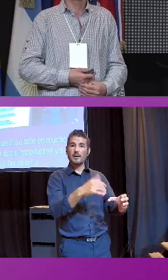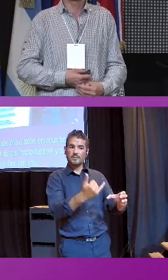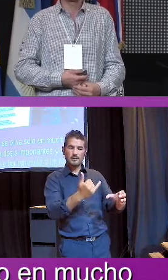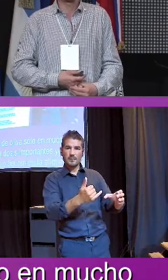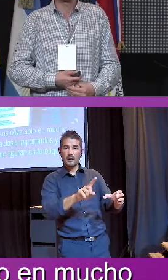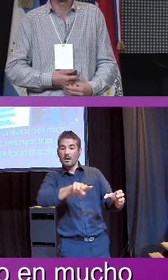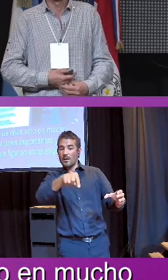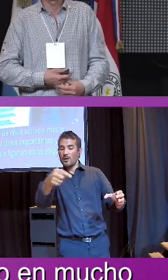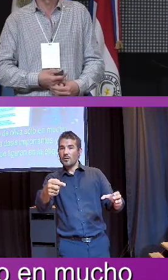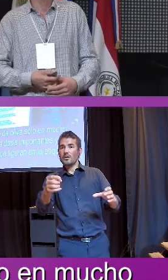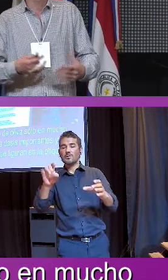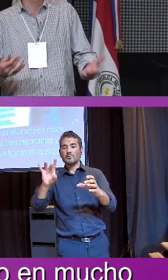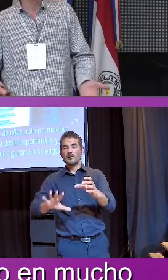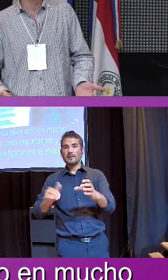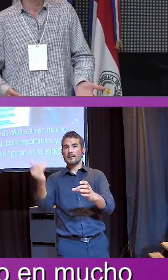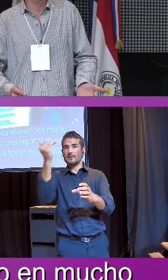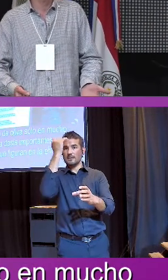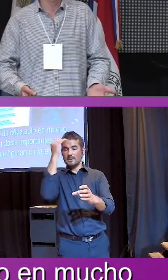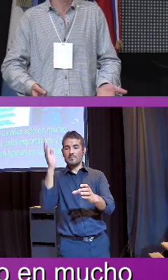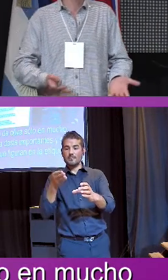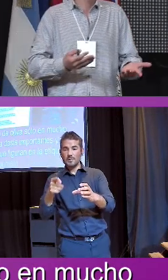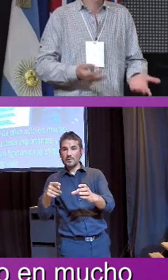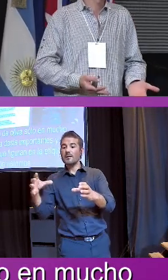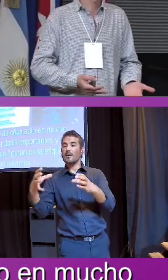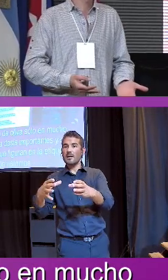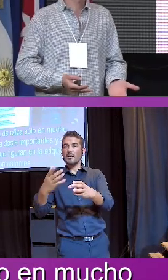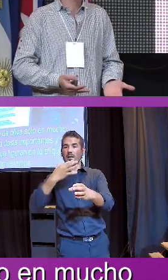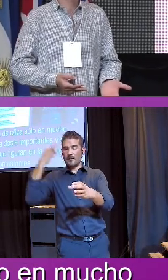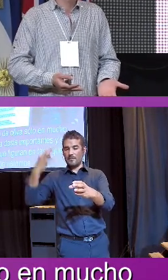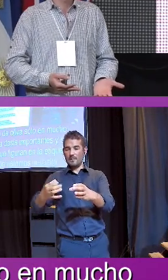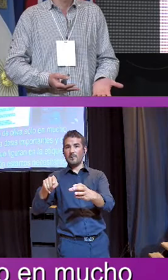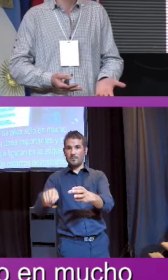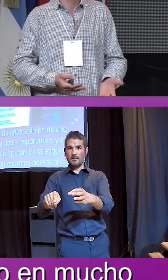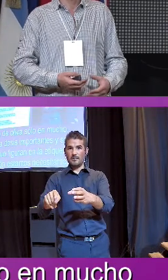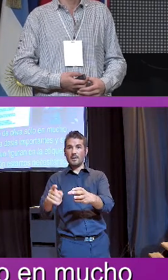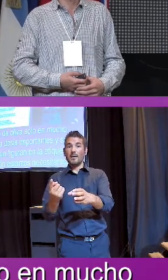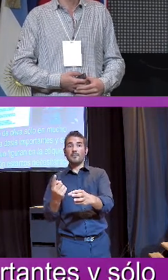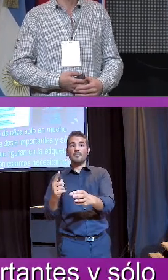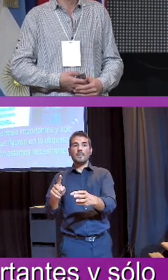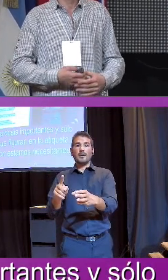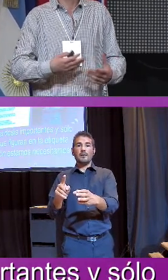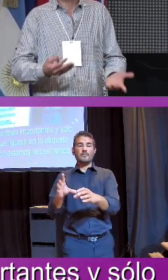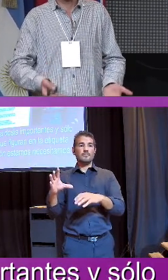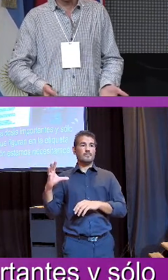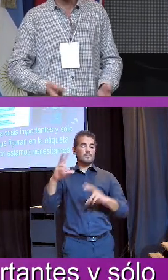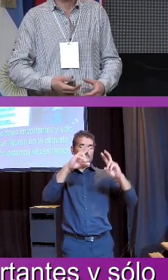que había. Entonces, en esa situación estamos. Necesitamos, ¿sí?,